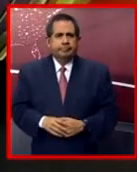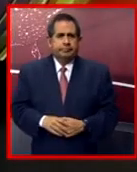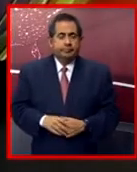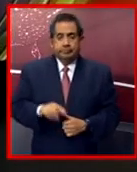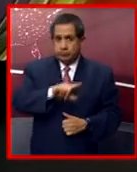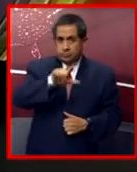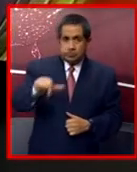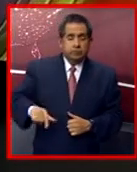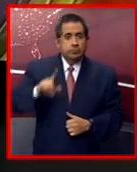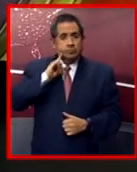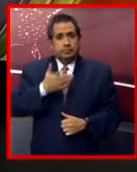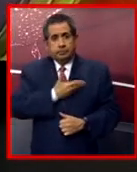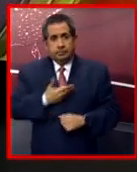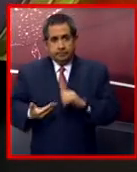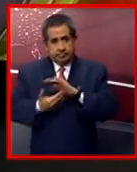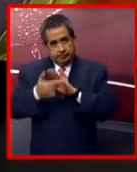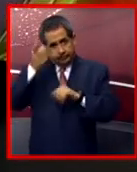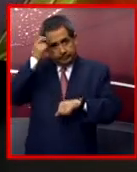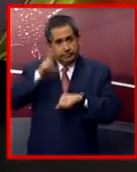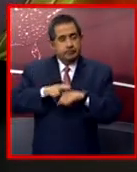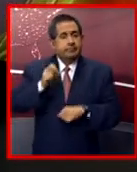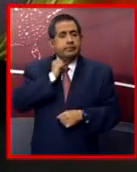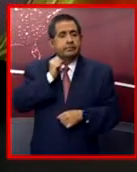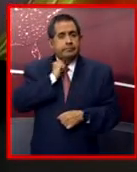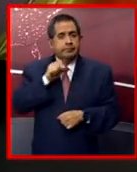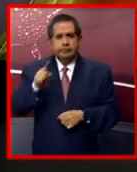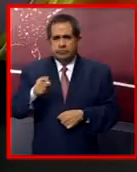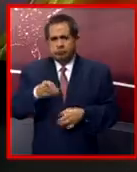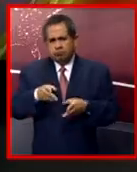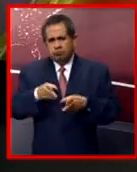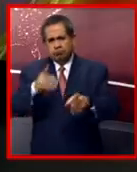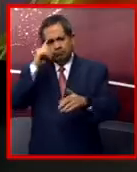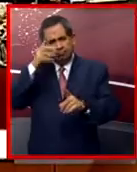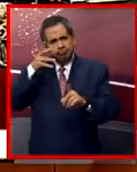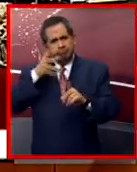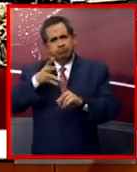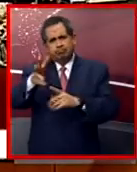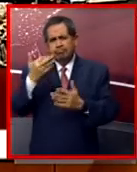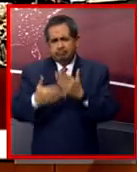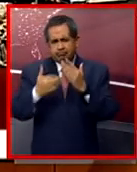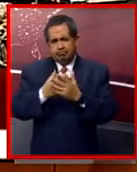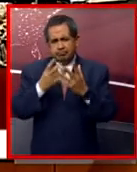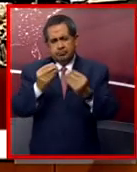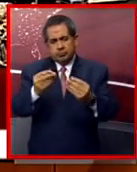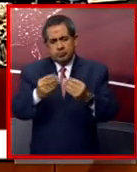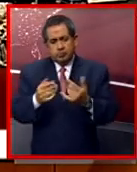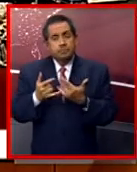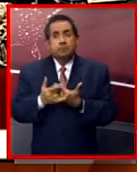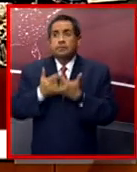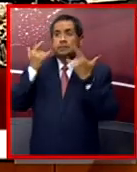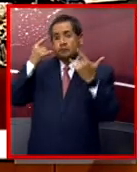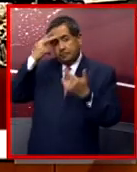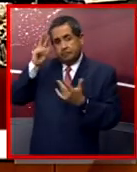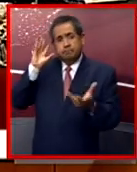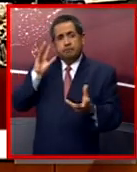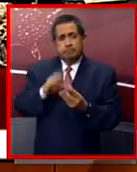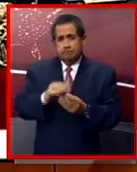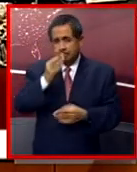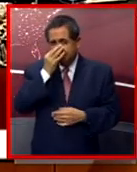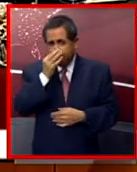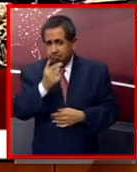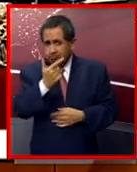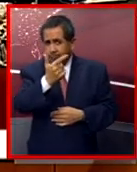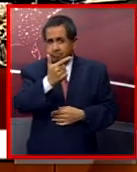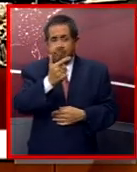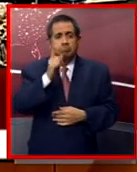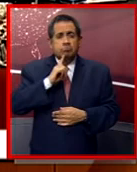Posteriormente, la presidenta de la mesa directiva del Senado señaló que el camino por recorrer aún es largo, pues en la historia de México solo 7 mujeres han